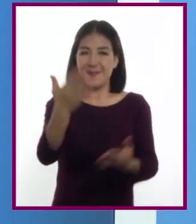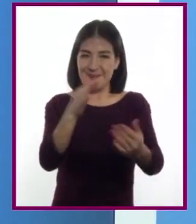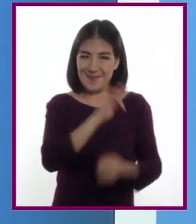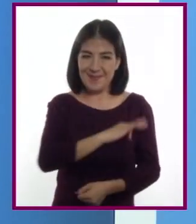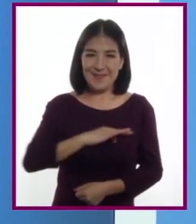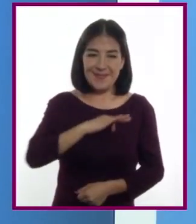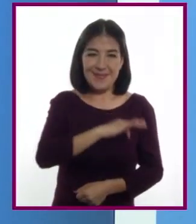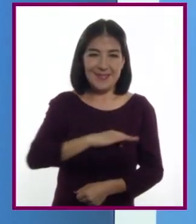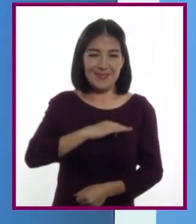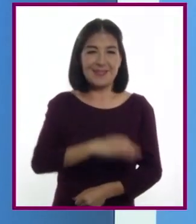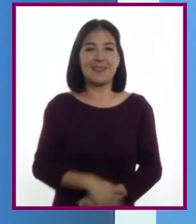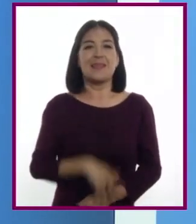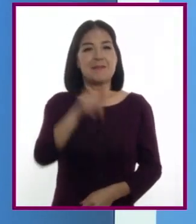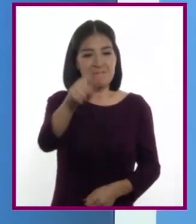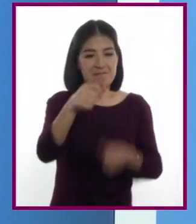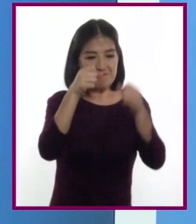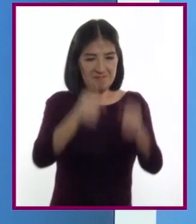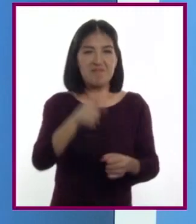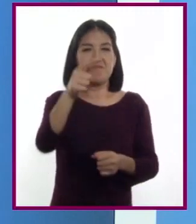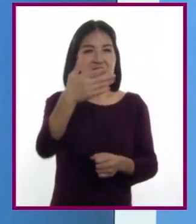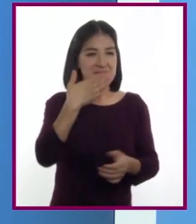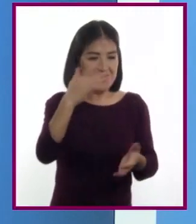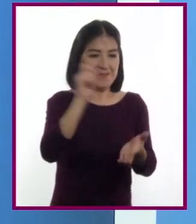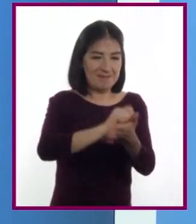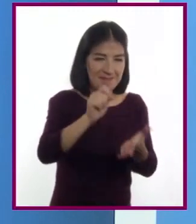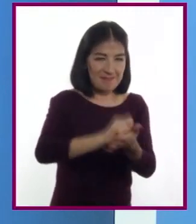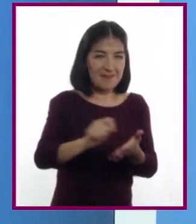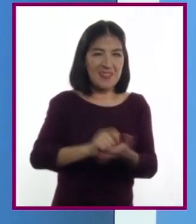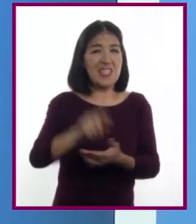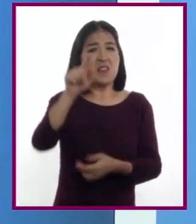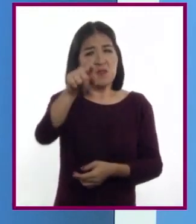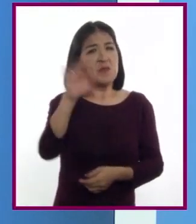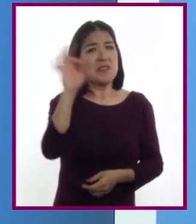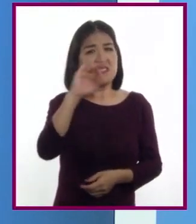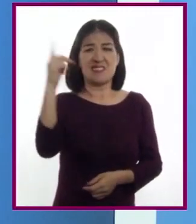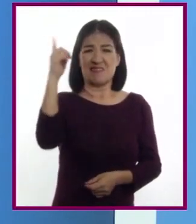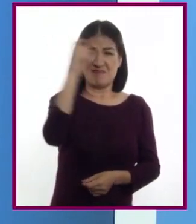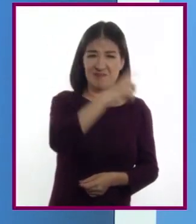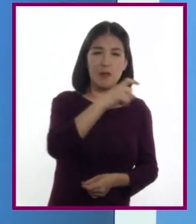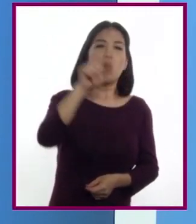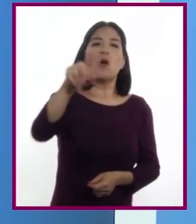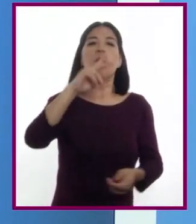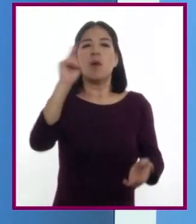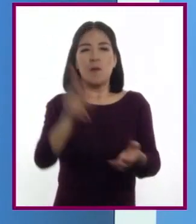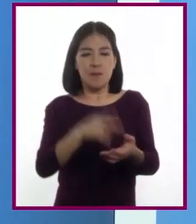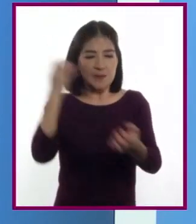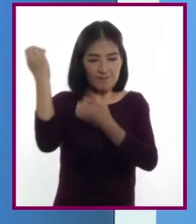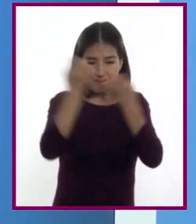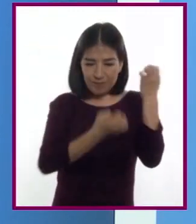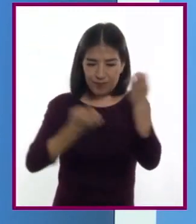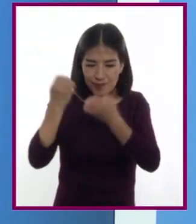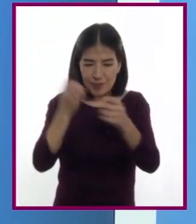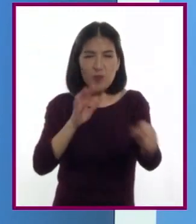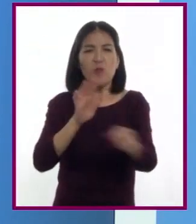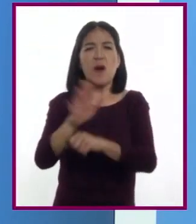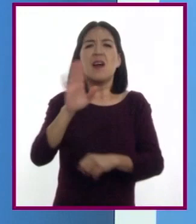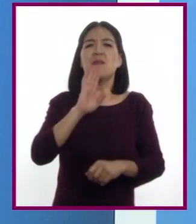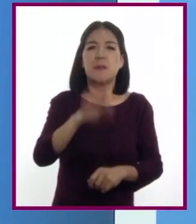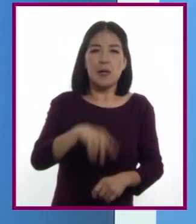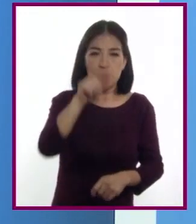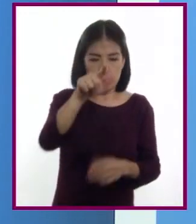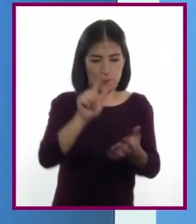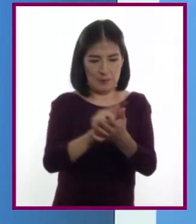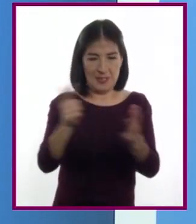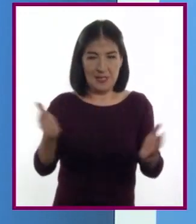¡Felicidades! Seguramente lo hicieron muy bien. Si hubo dificultades, analicen cuáles fueron y apóyense en su libro